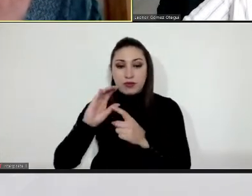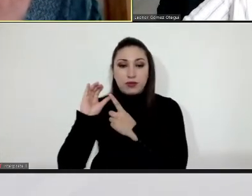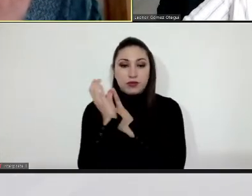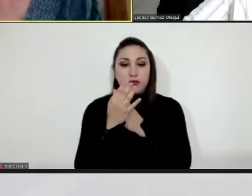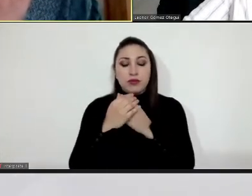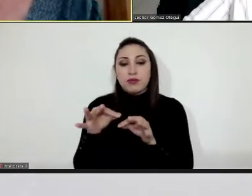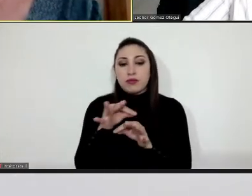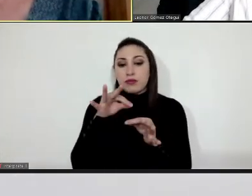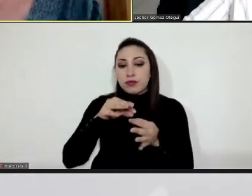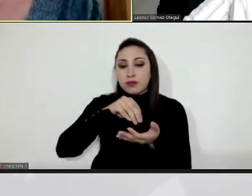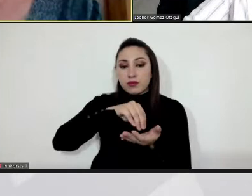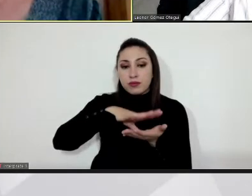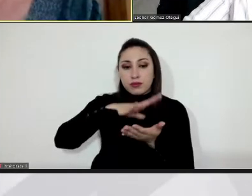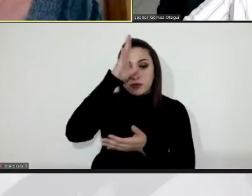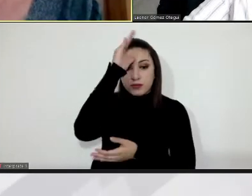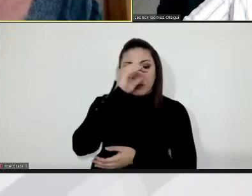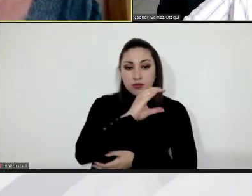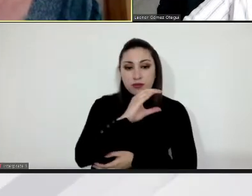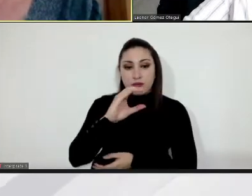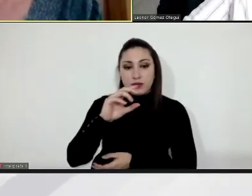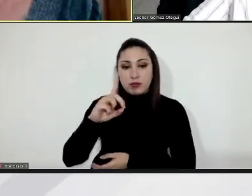acuerdo